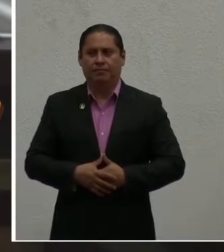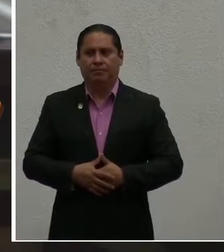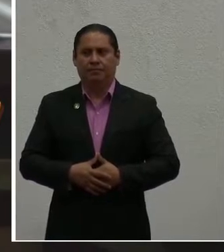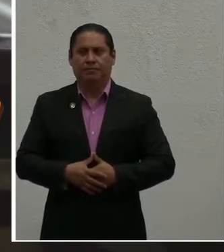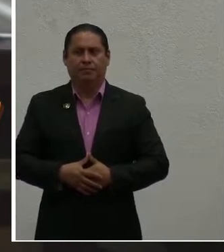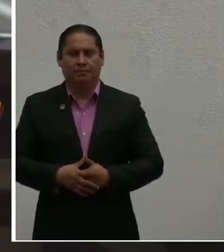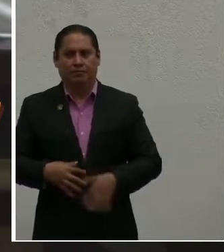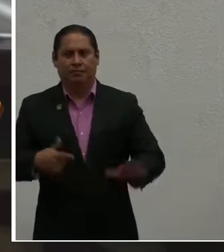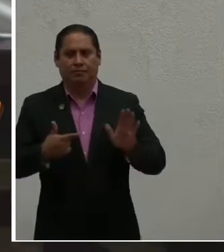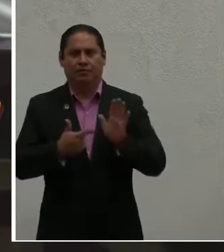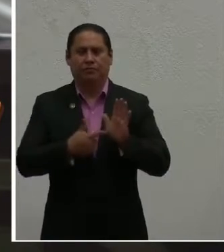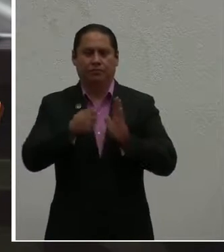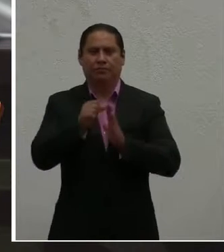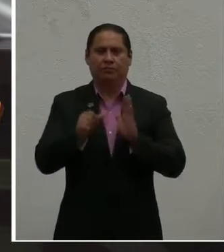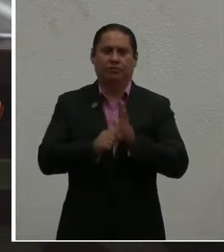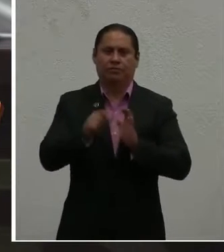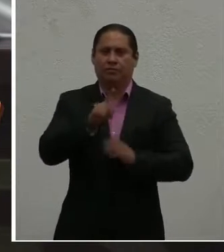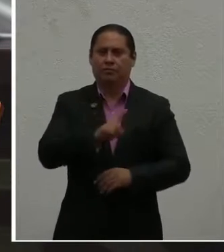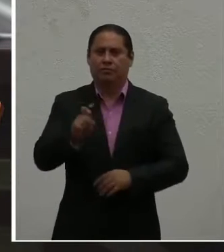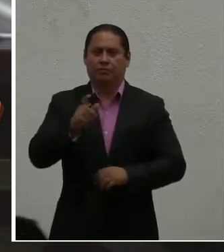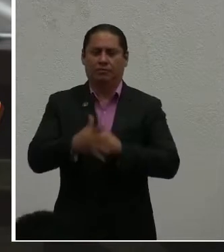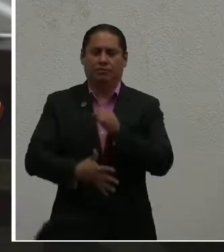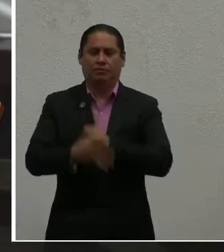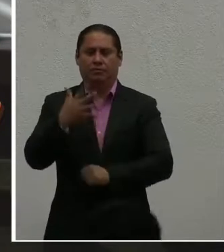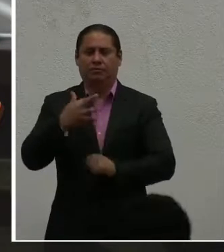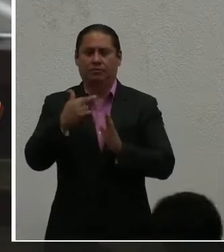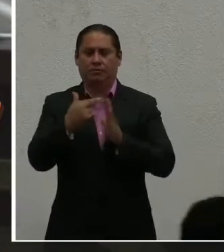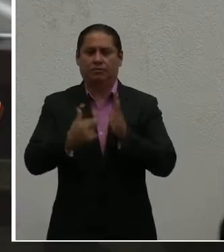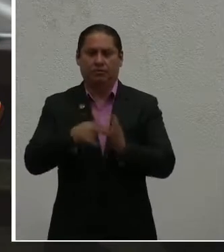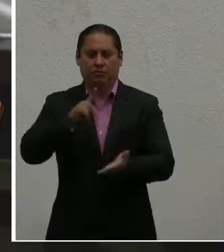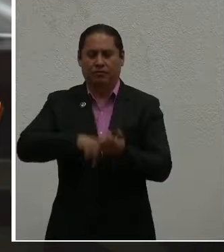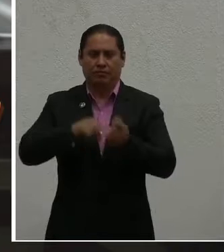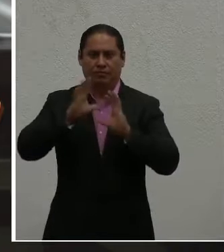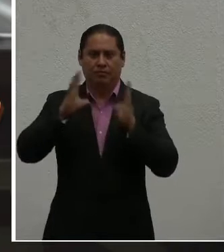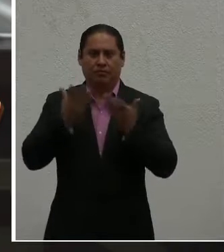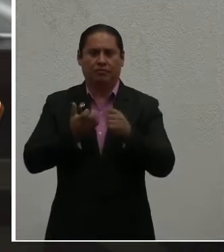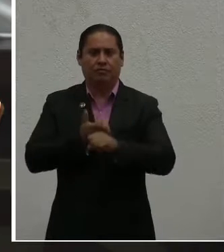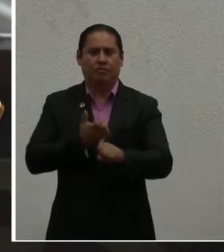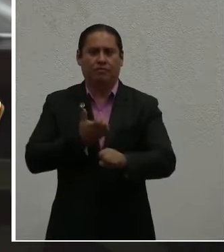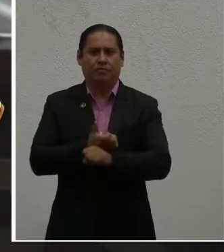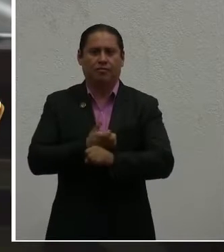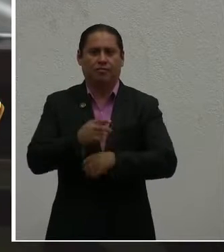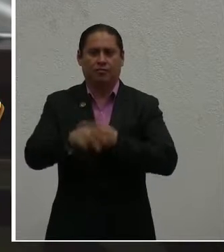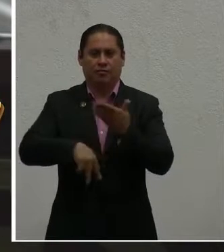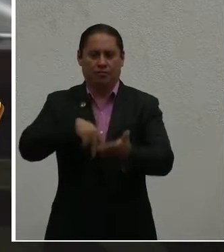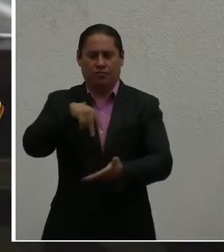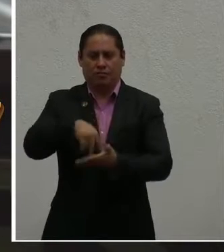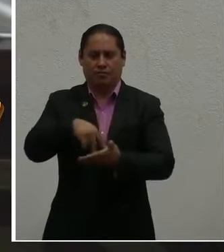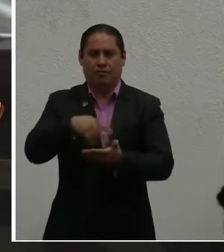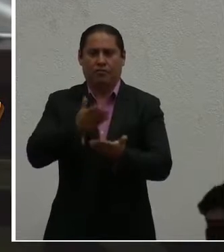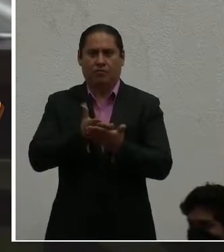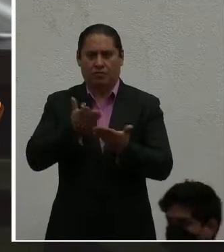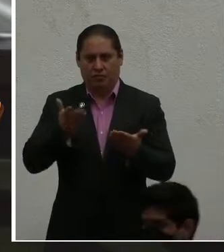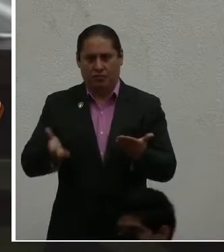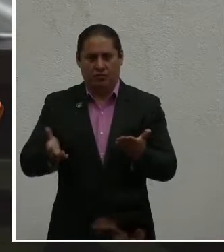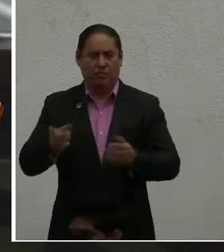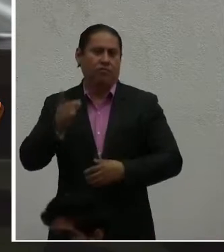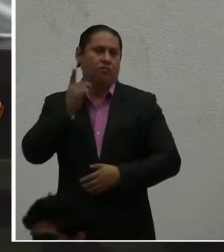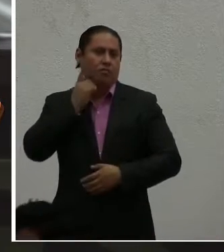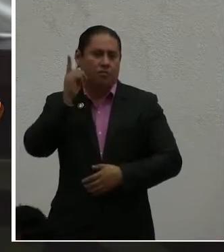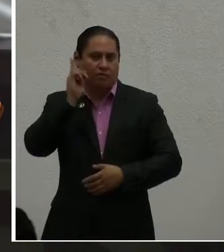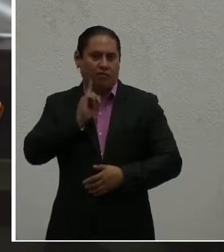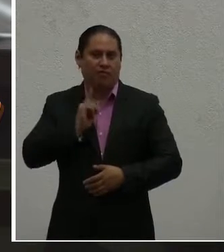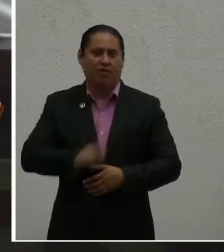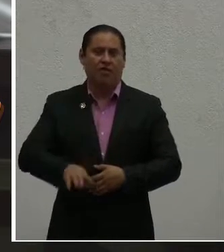Con fundamento en el artículo 115 del reglamento interior de este Poder Legislativo, se concede el uso de la palabra a la